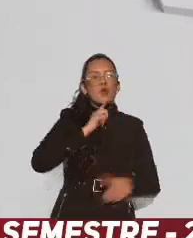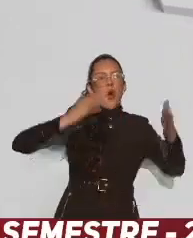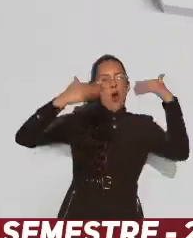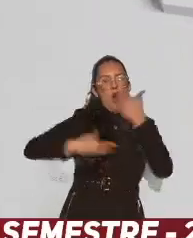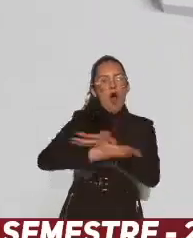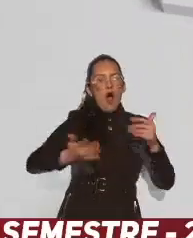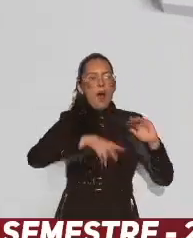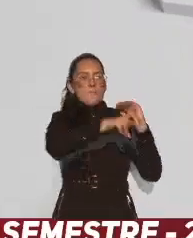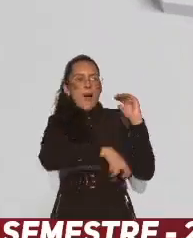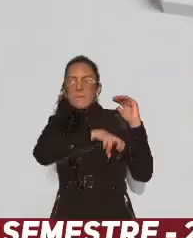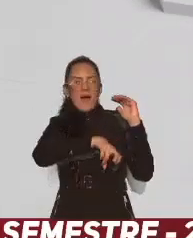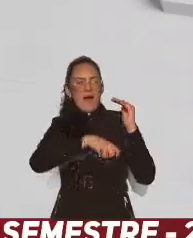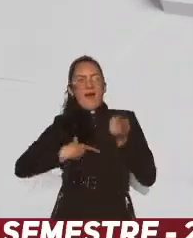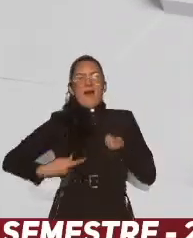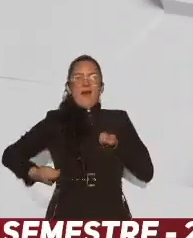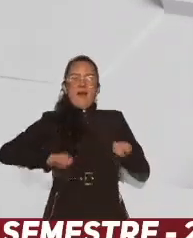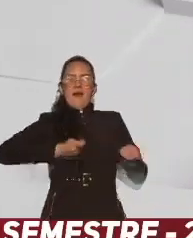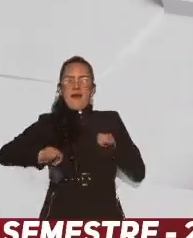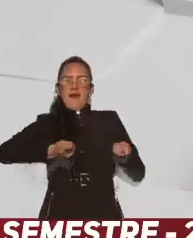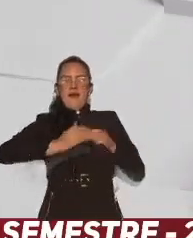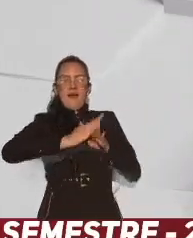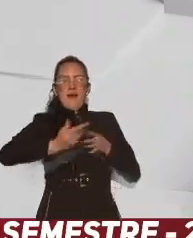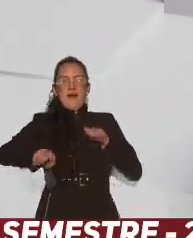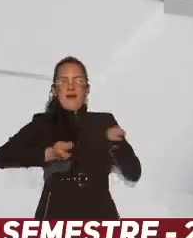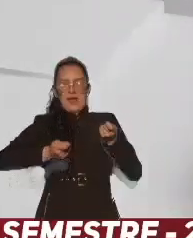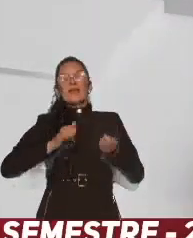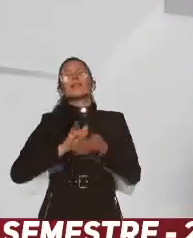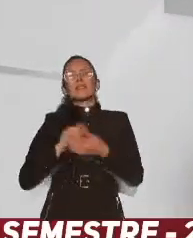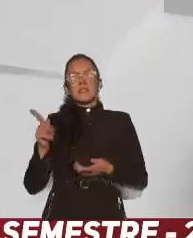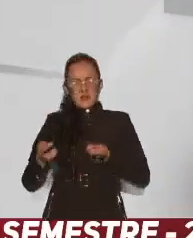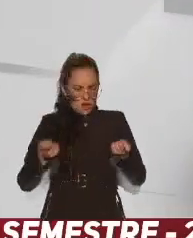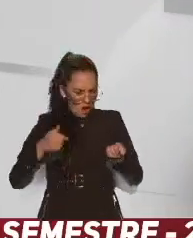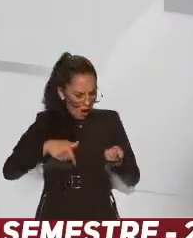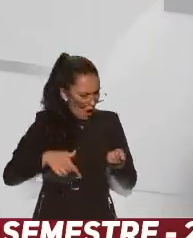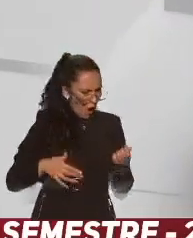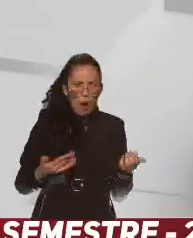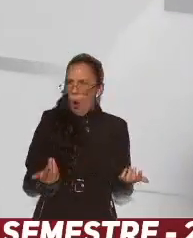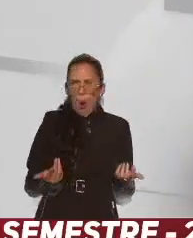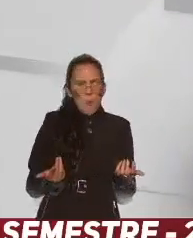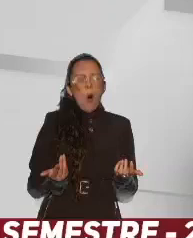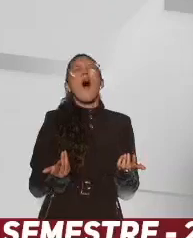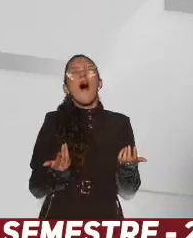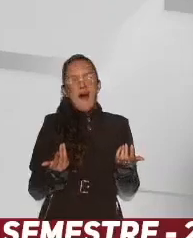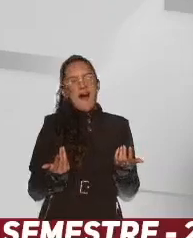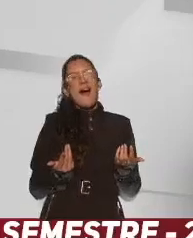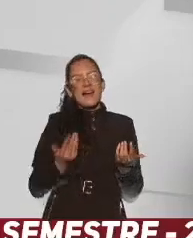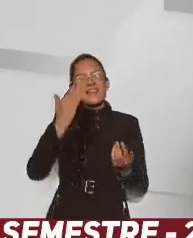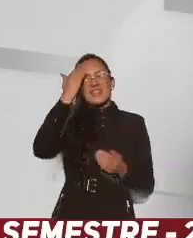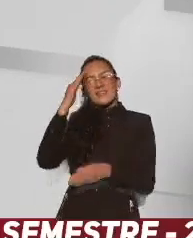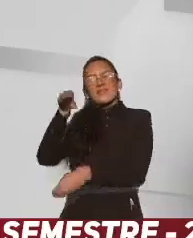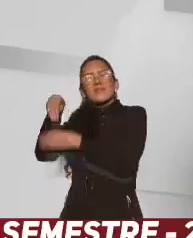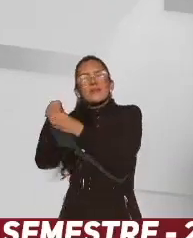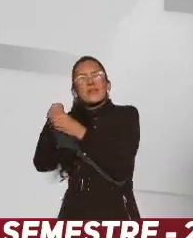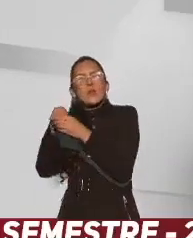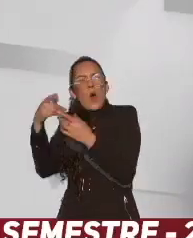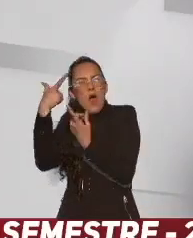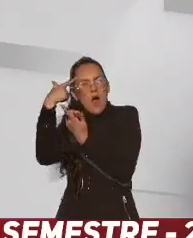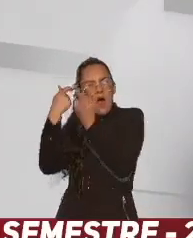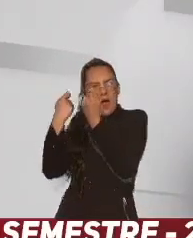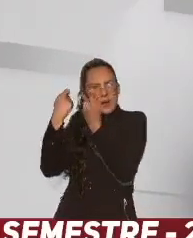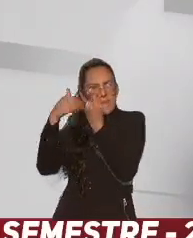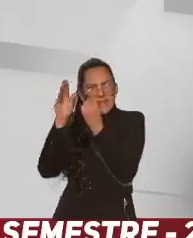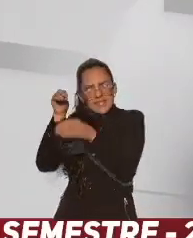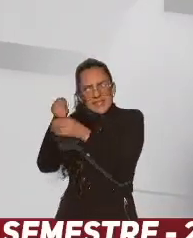yacimientos mineros a través de las unidades de los escalones tácticos nivel